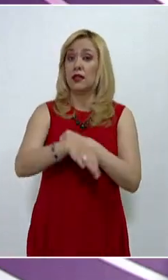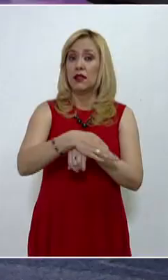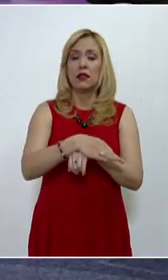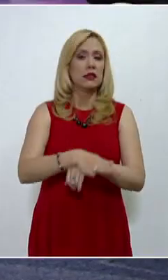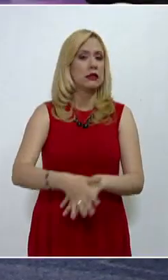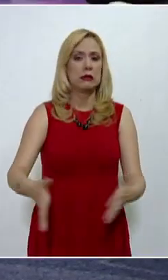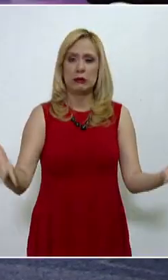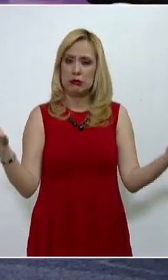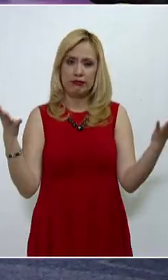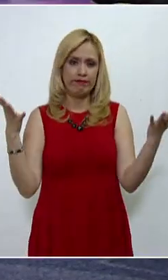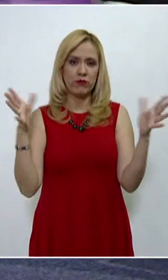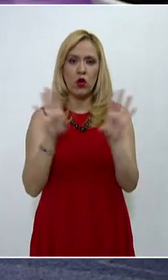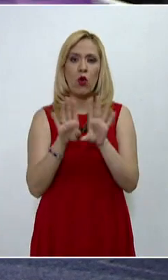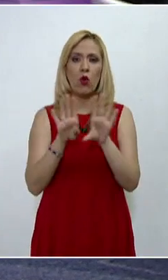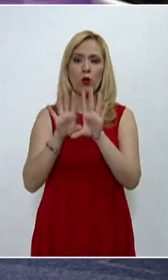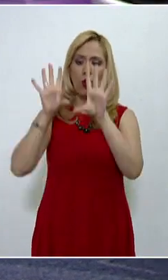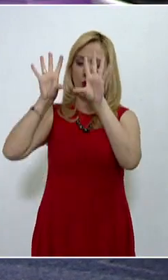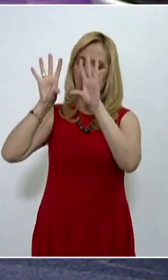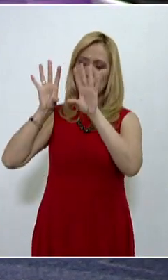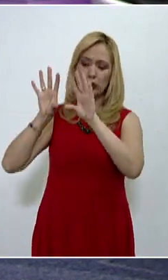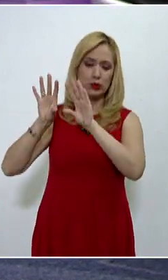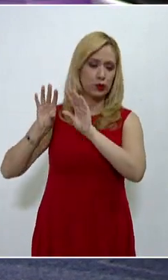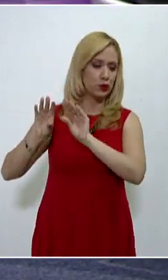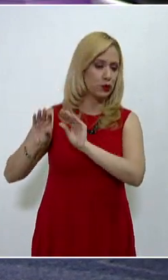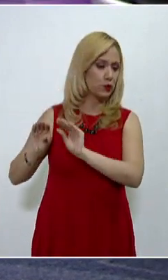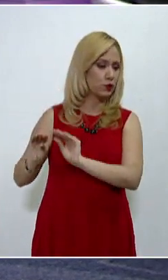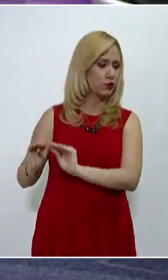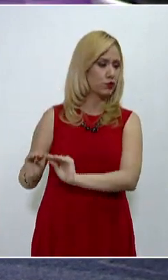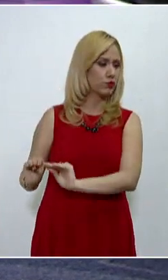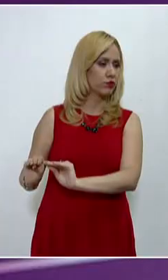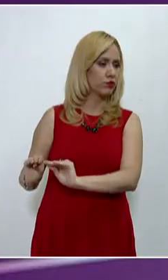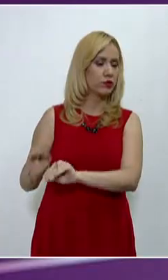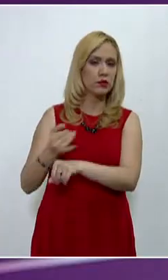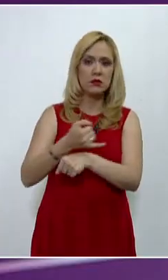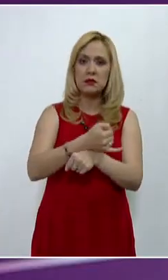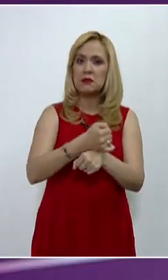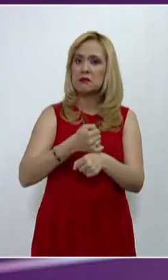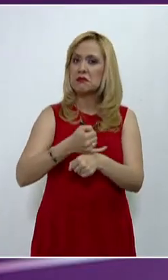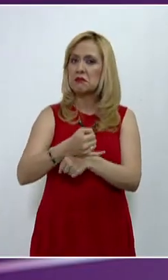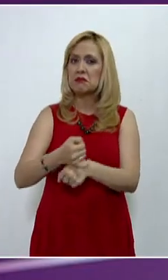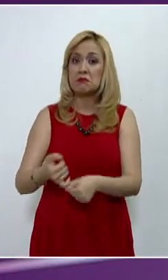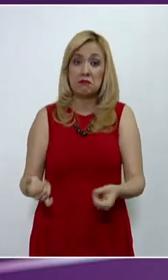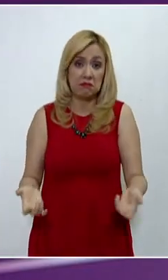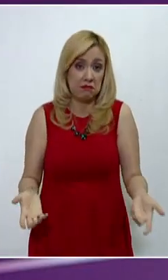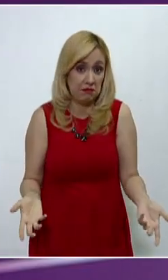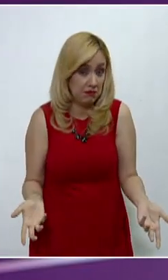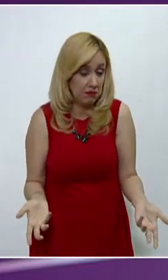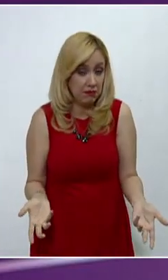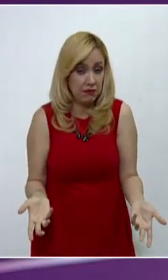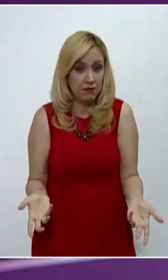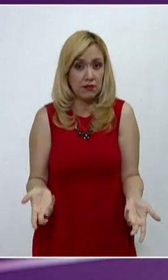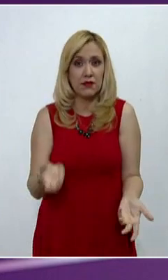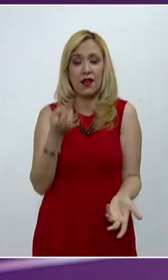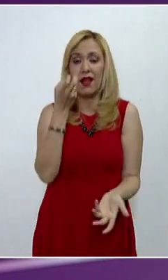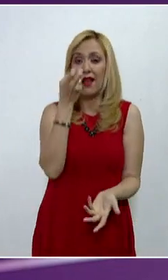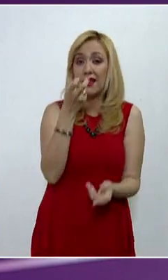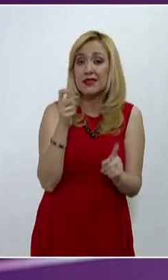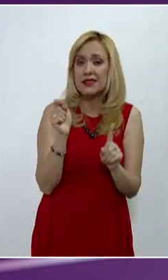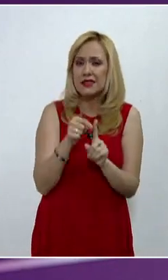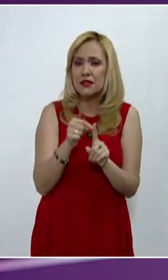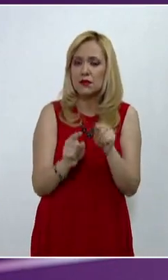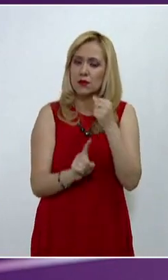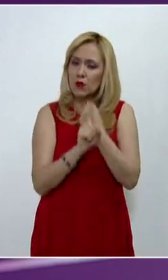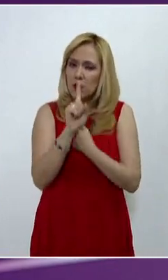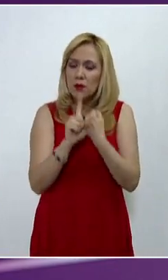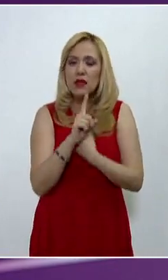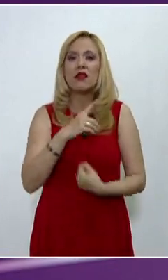capacidades de investigación. Adormece, esa palabra creo que me... Anestesia realmente las capacidades de investigación. Y es ahí donde están realmente los